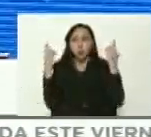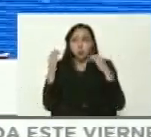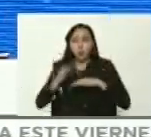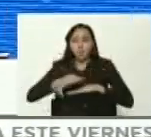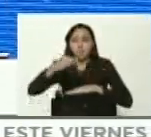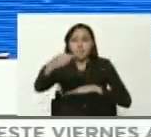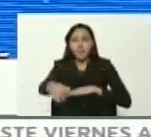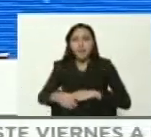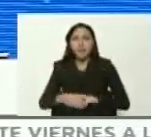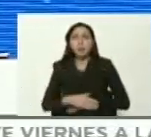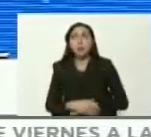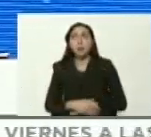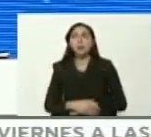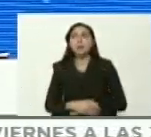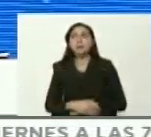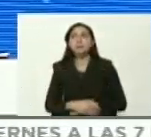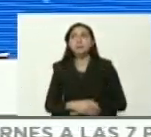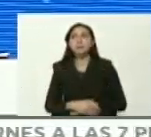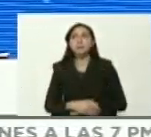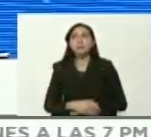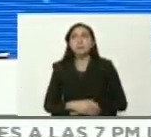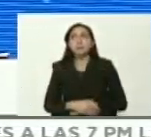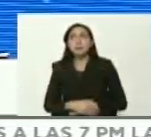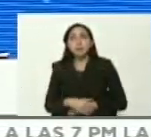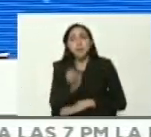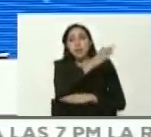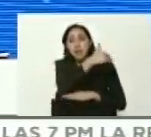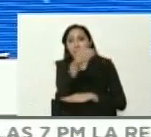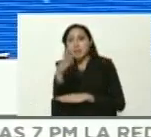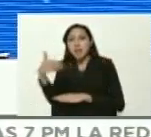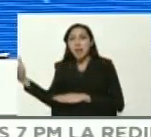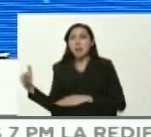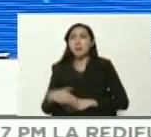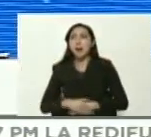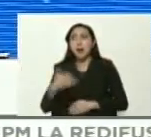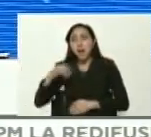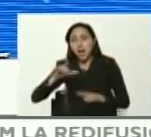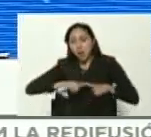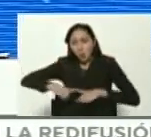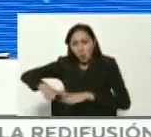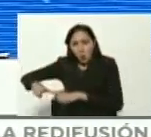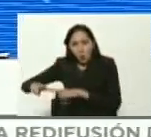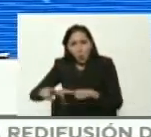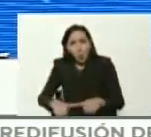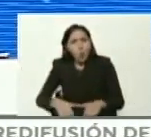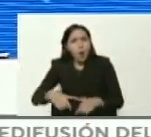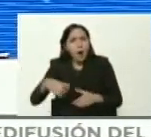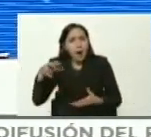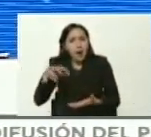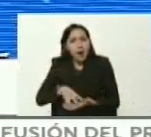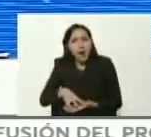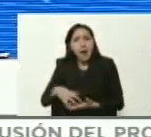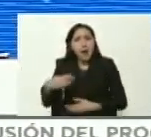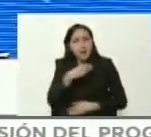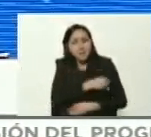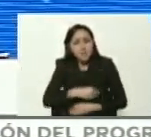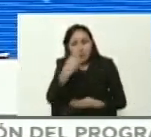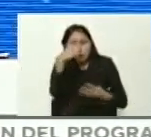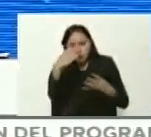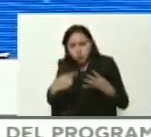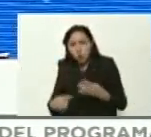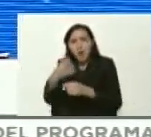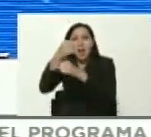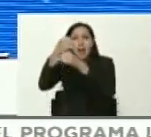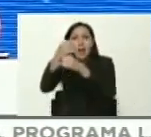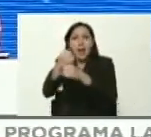parroquia Catialamar, sector La Esperanza, allá está la base de misiones La Esperanza, allá